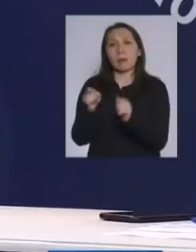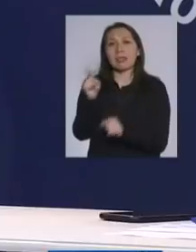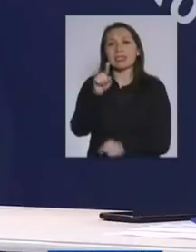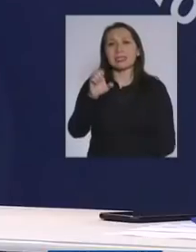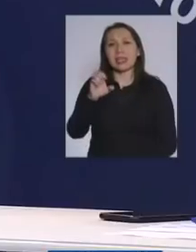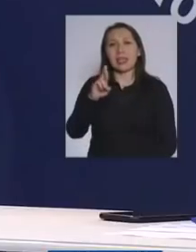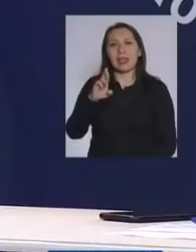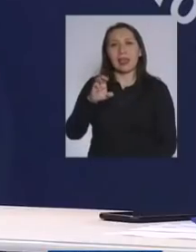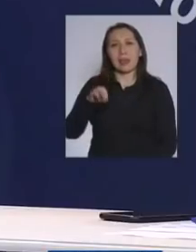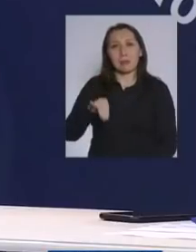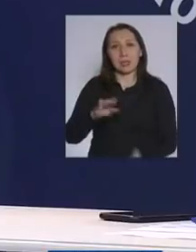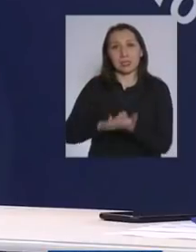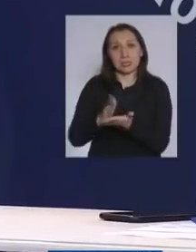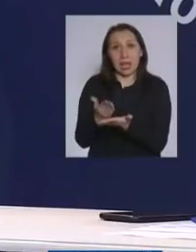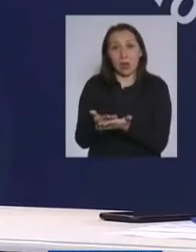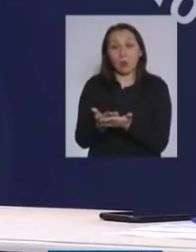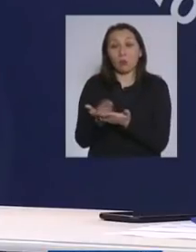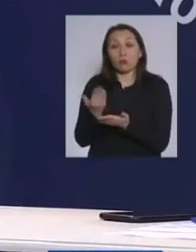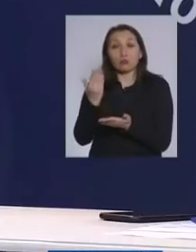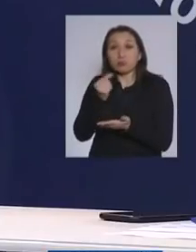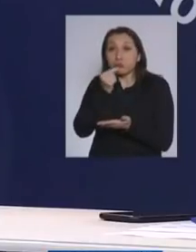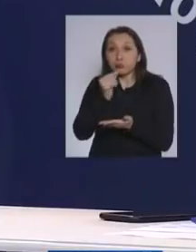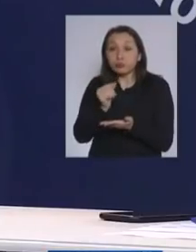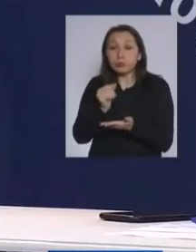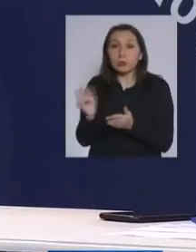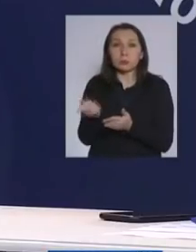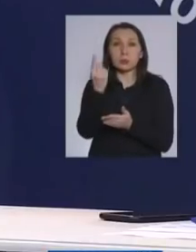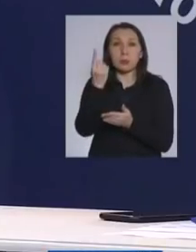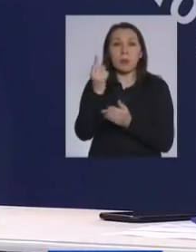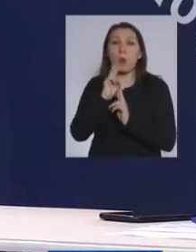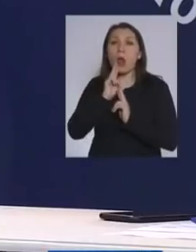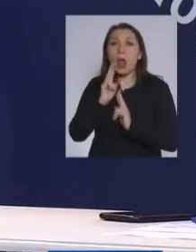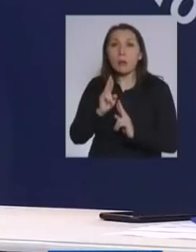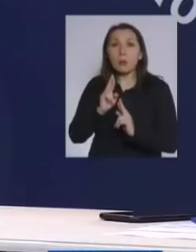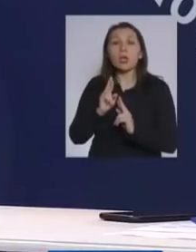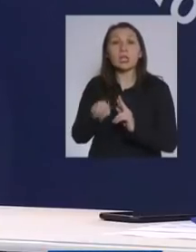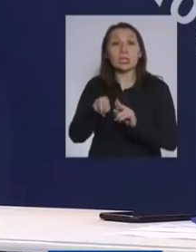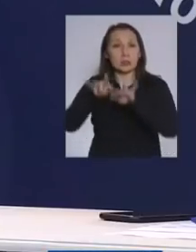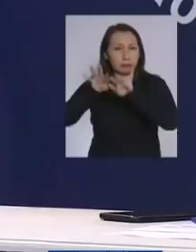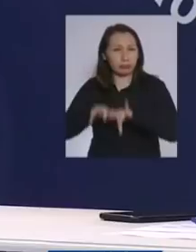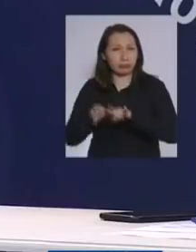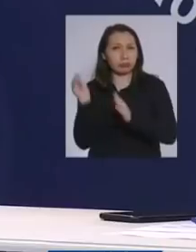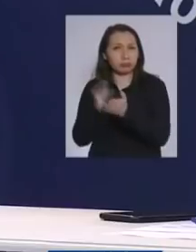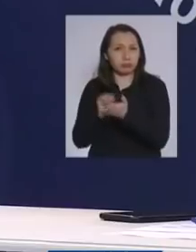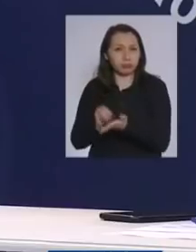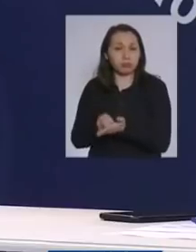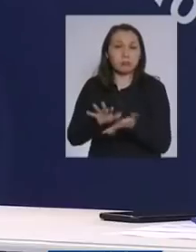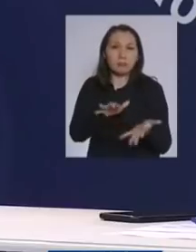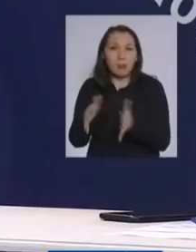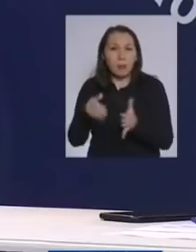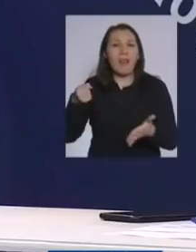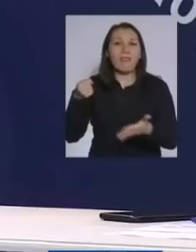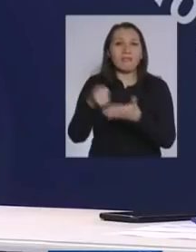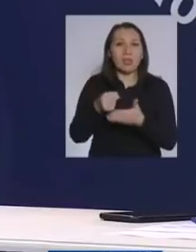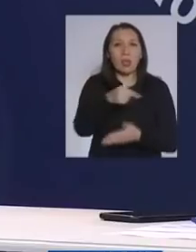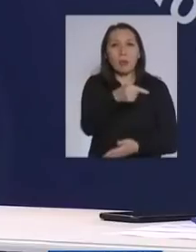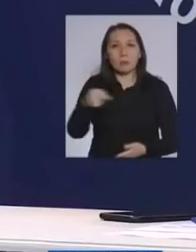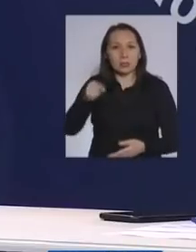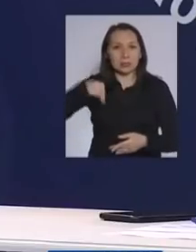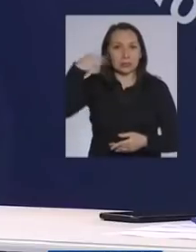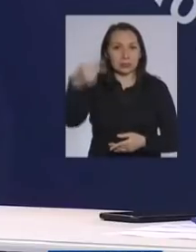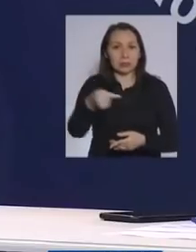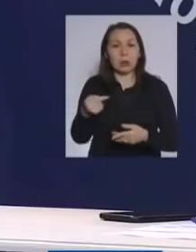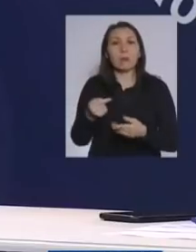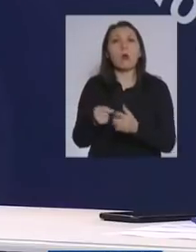seremis de salud, vamos a tener recién las primeras resultados del software probablemente a fines de la próxima semana porque se ha